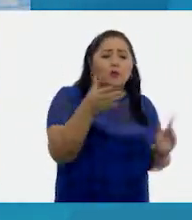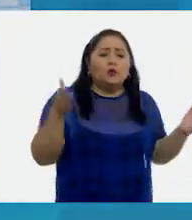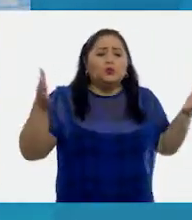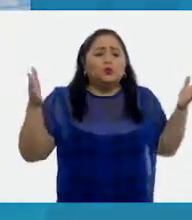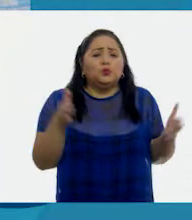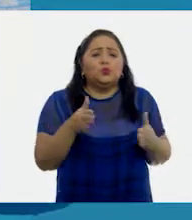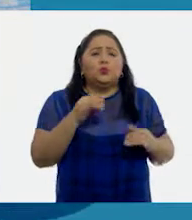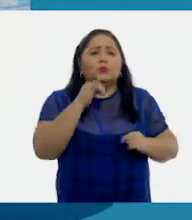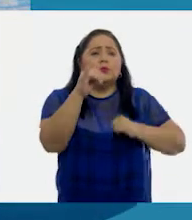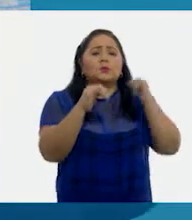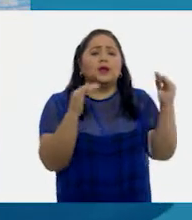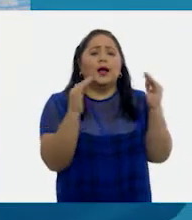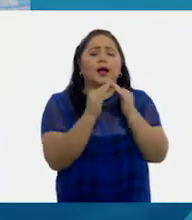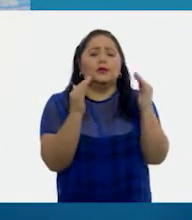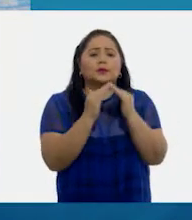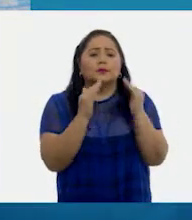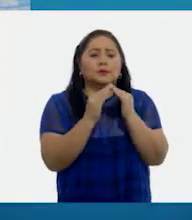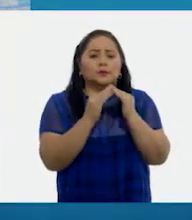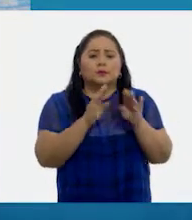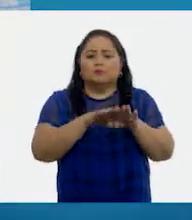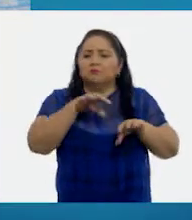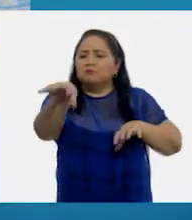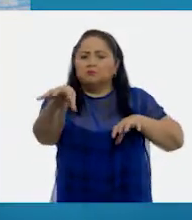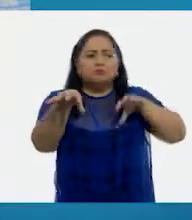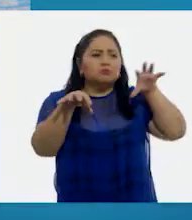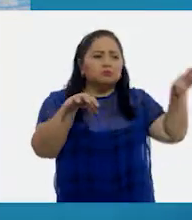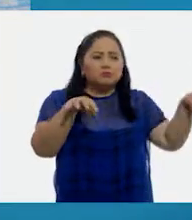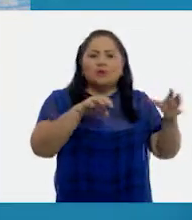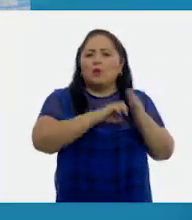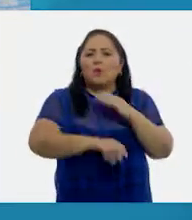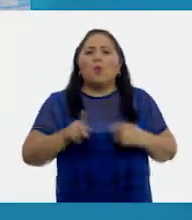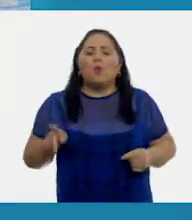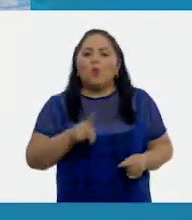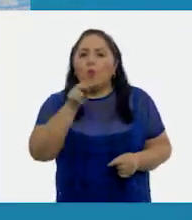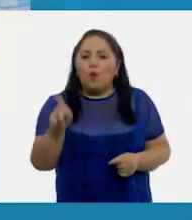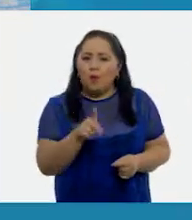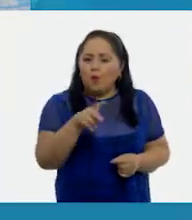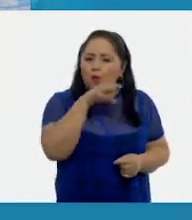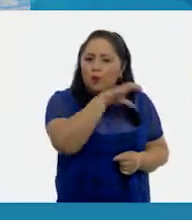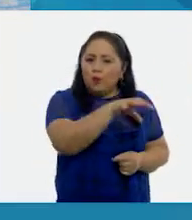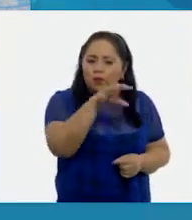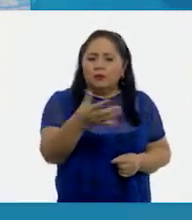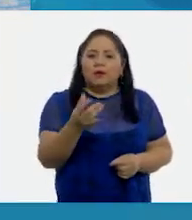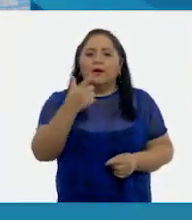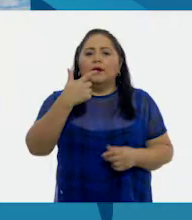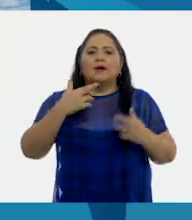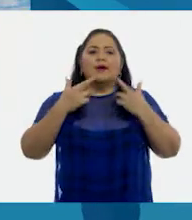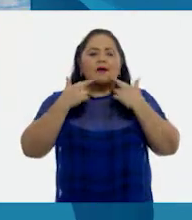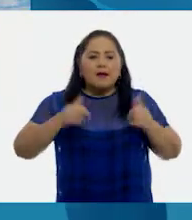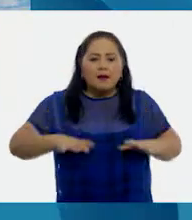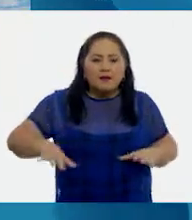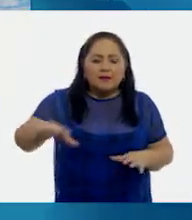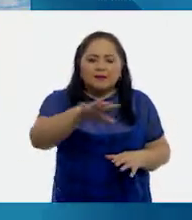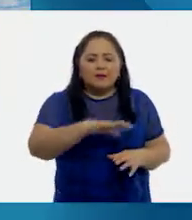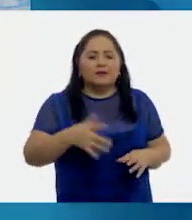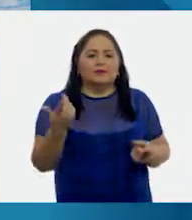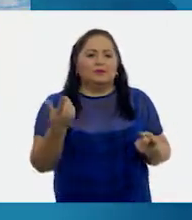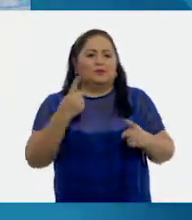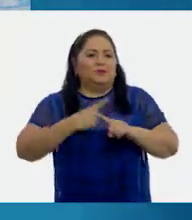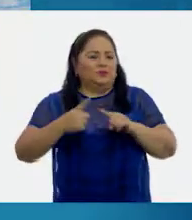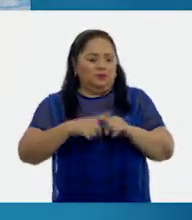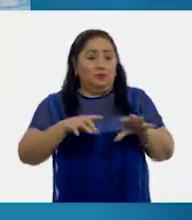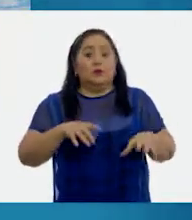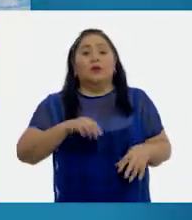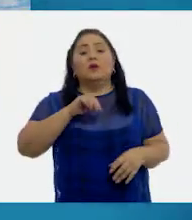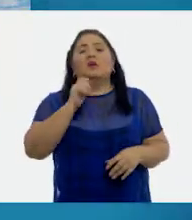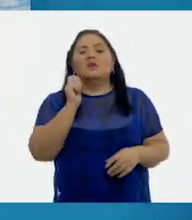pequeños y dispersos como pueblos, granjas y rancherías,